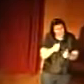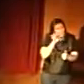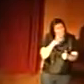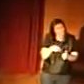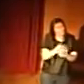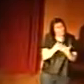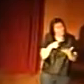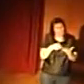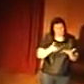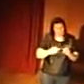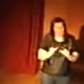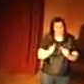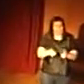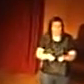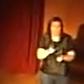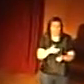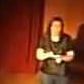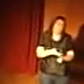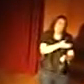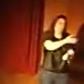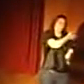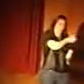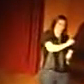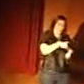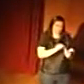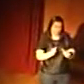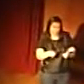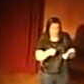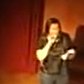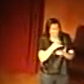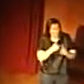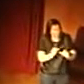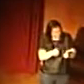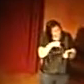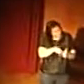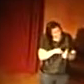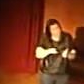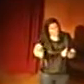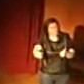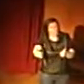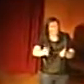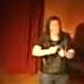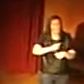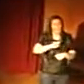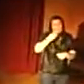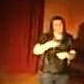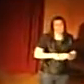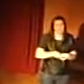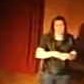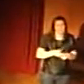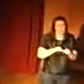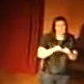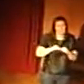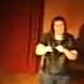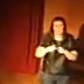situar para no irnos mucho más atrás no nuestro recorrido va a partir del principi del siglo XIX y muy fundamentalmente a partir de